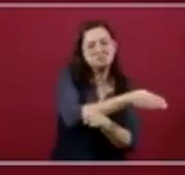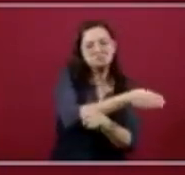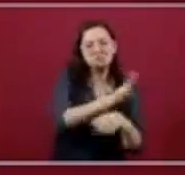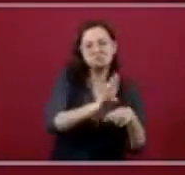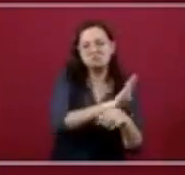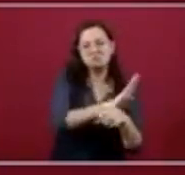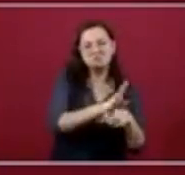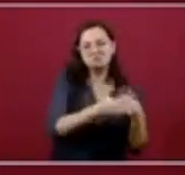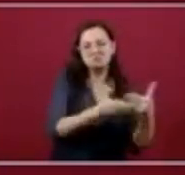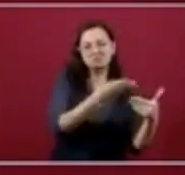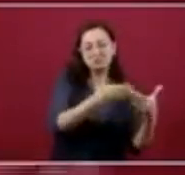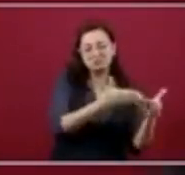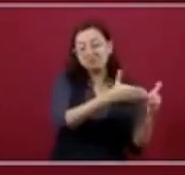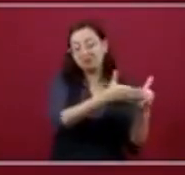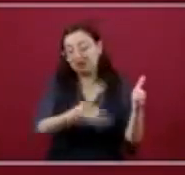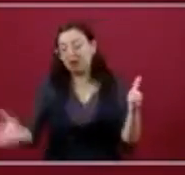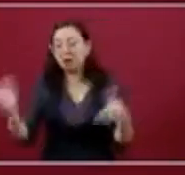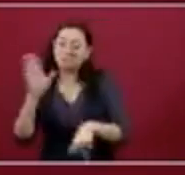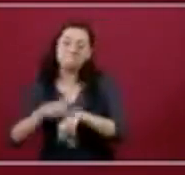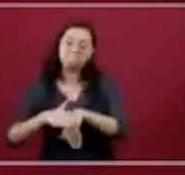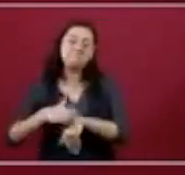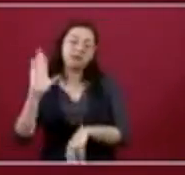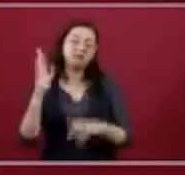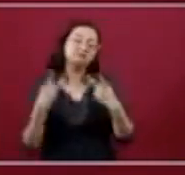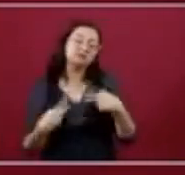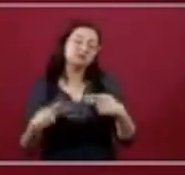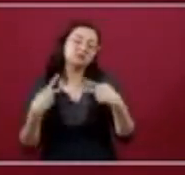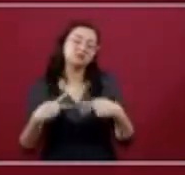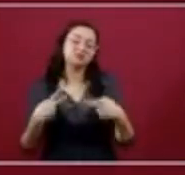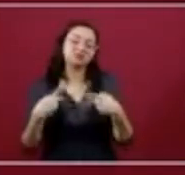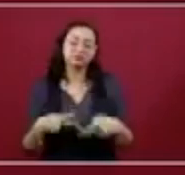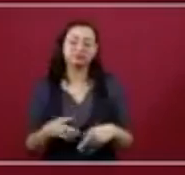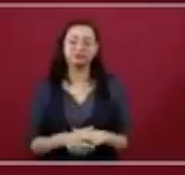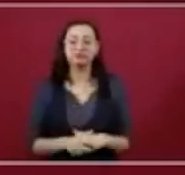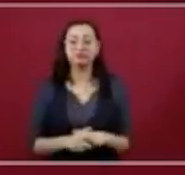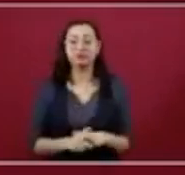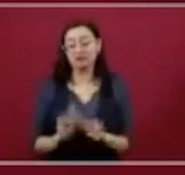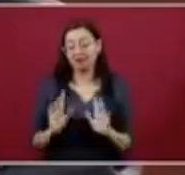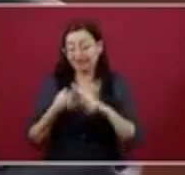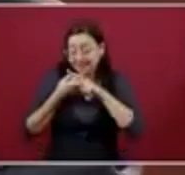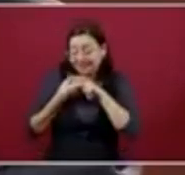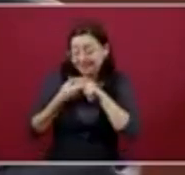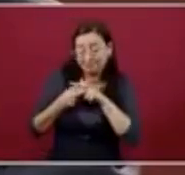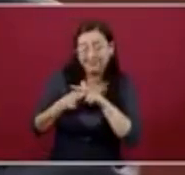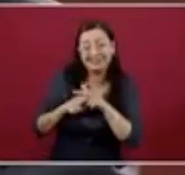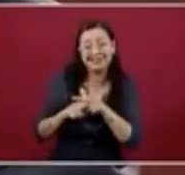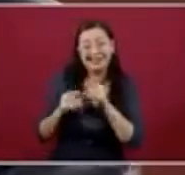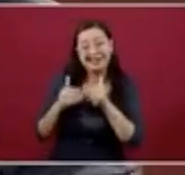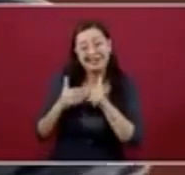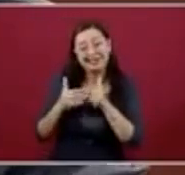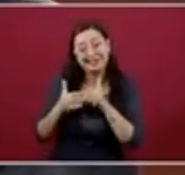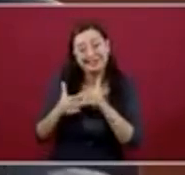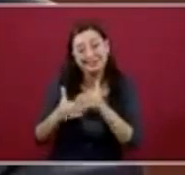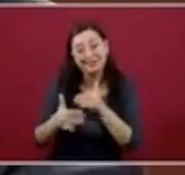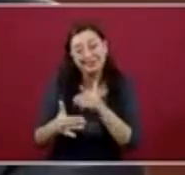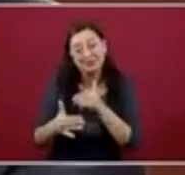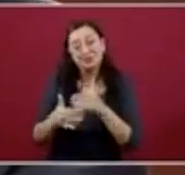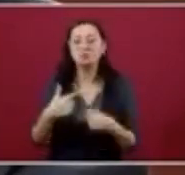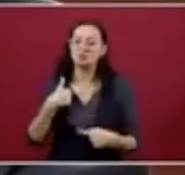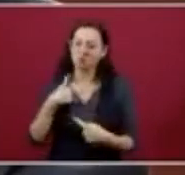beneficios en otros tiempos. O sea, estamos empezando y voy a